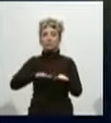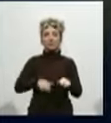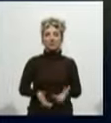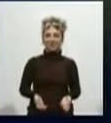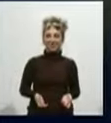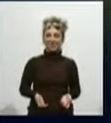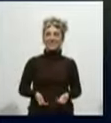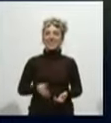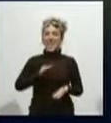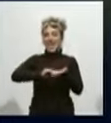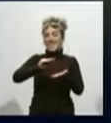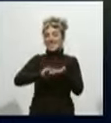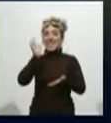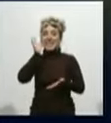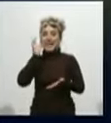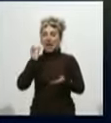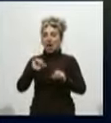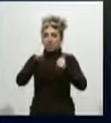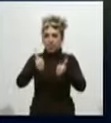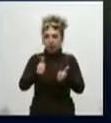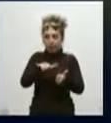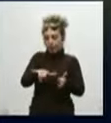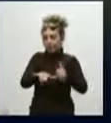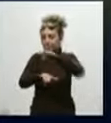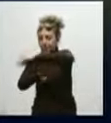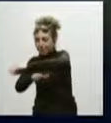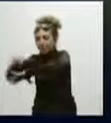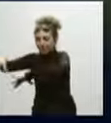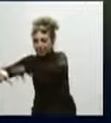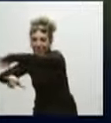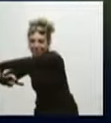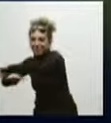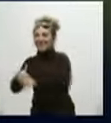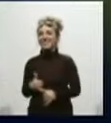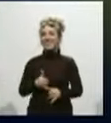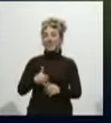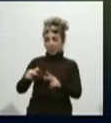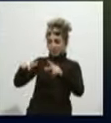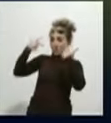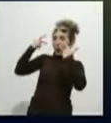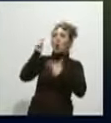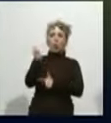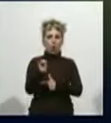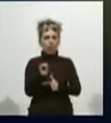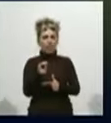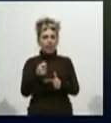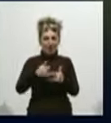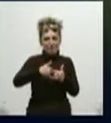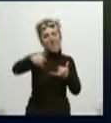Dice ella, secretaria, proceda a medir. Dice ella, con la venia, dice el juez, con la venia, eso tiene hasta arteria.